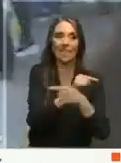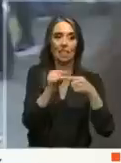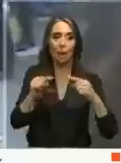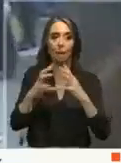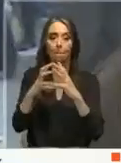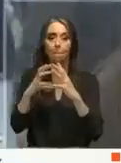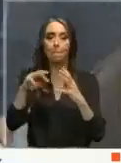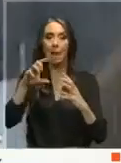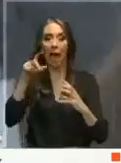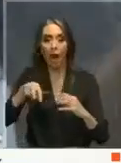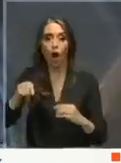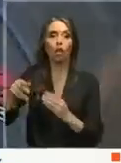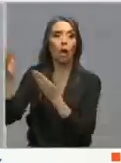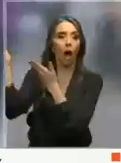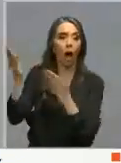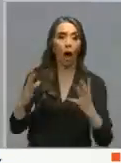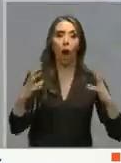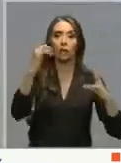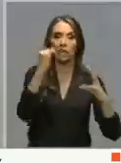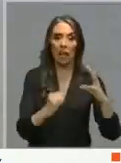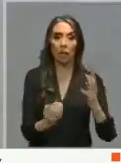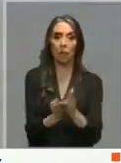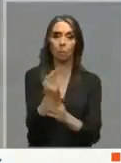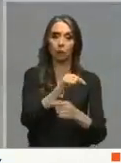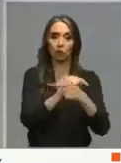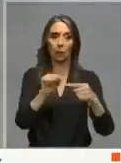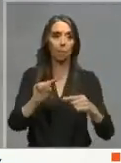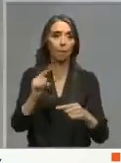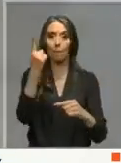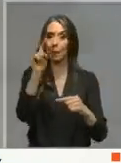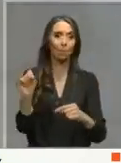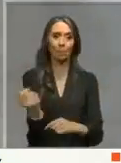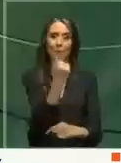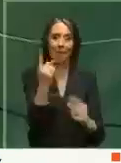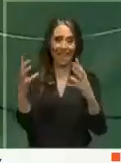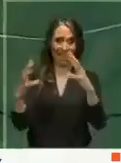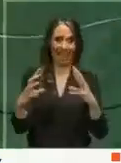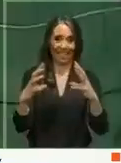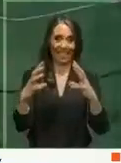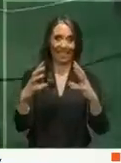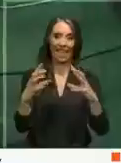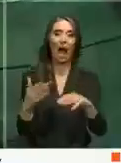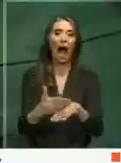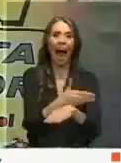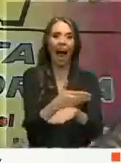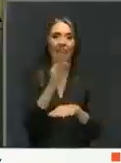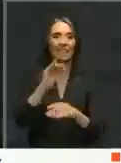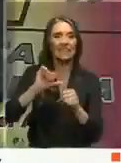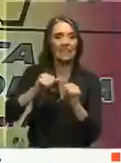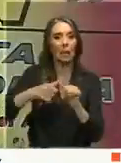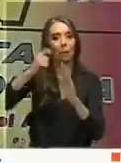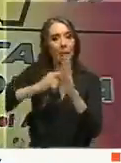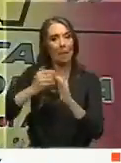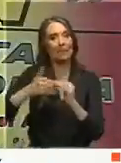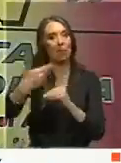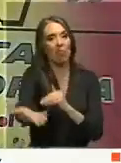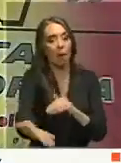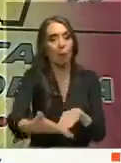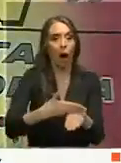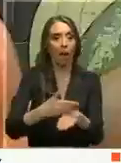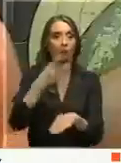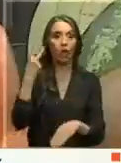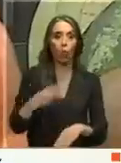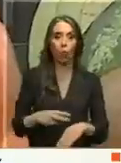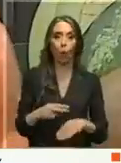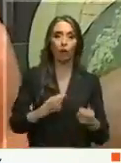esa semana ya empezó a llegar las sandías. Son las primeras primerísimas, adelantadas a su temporada habitual. Tanto así que el dueño de una de